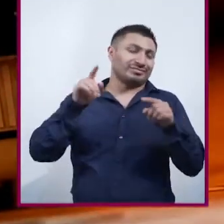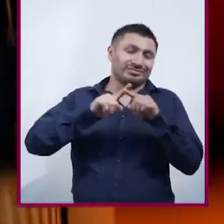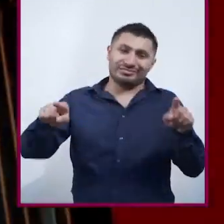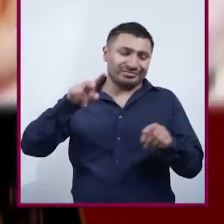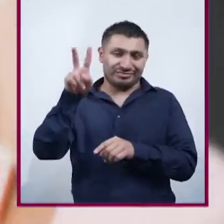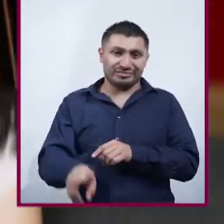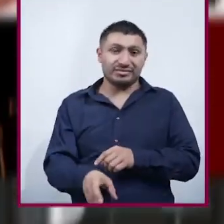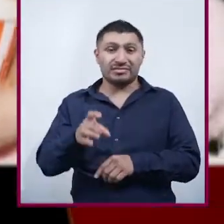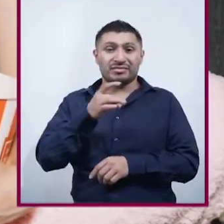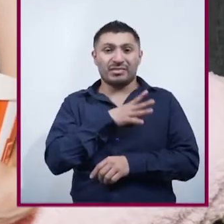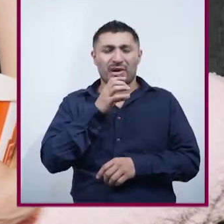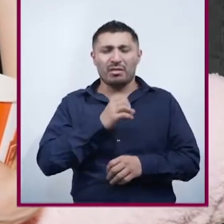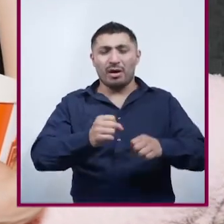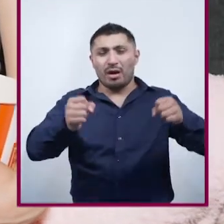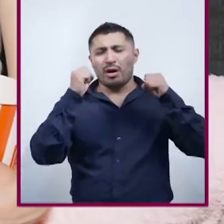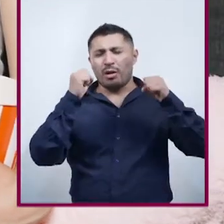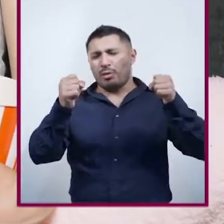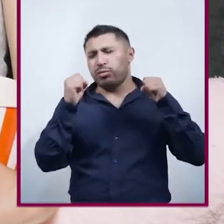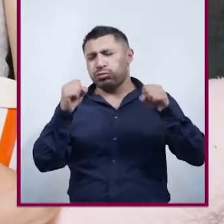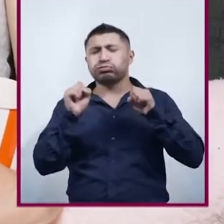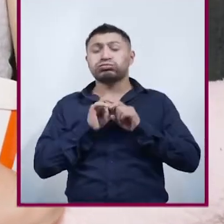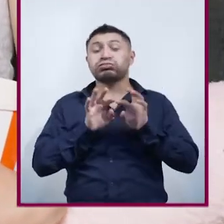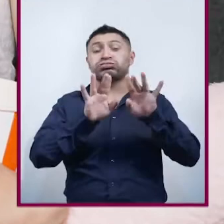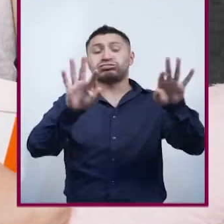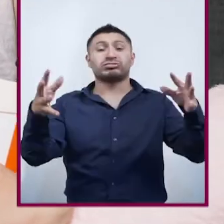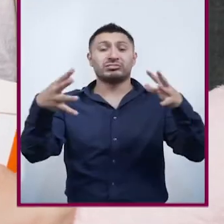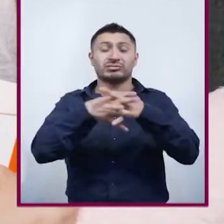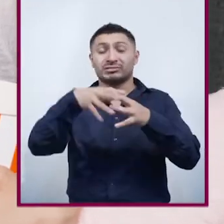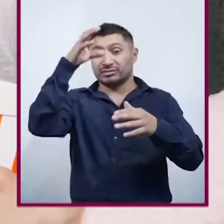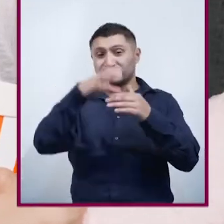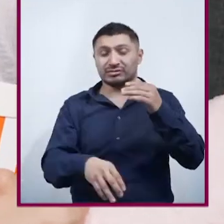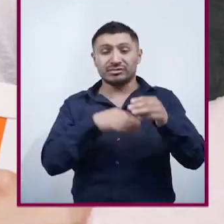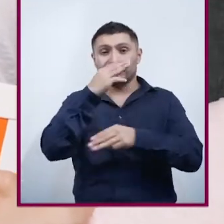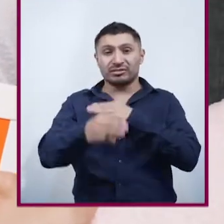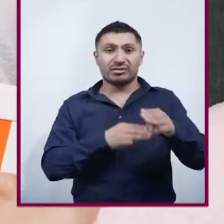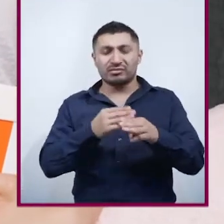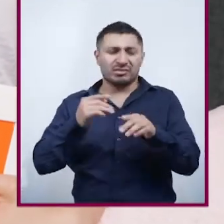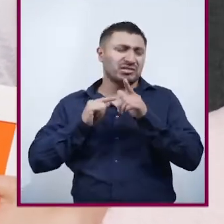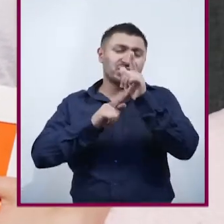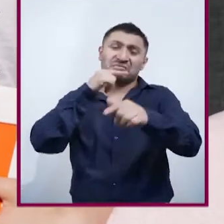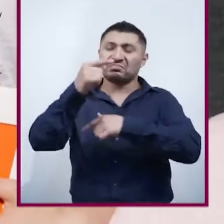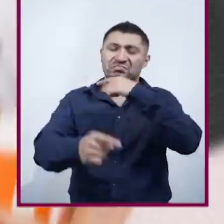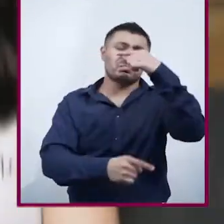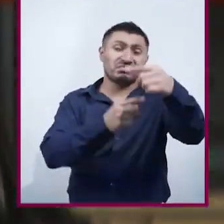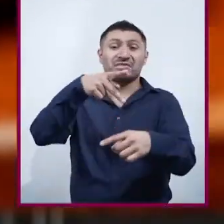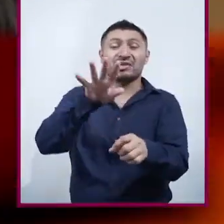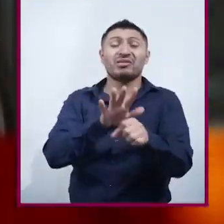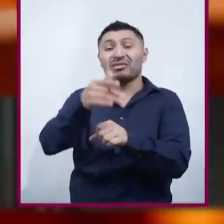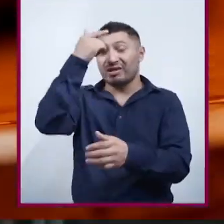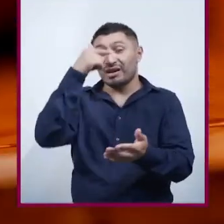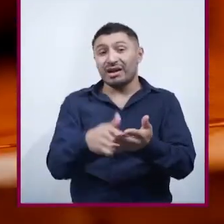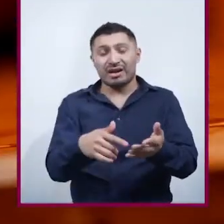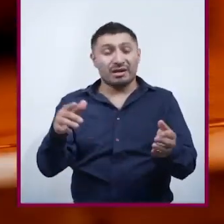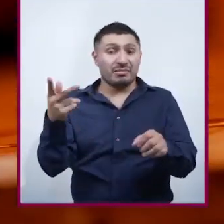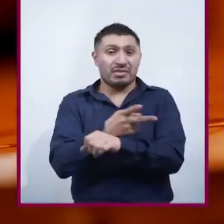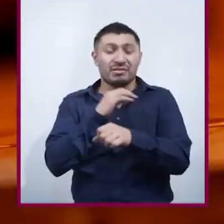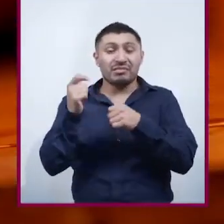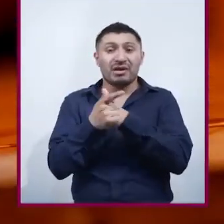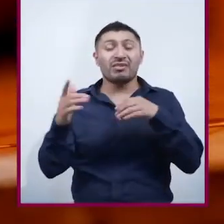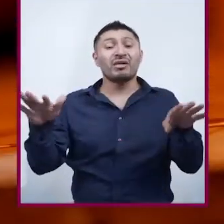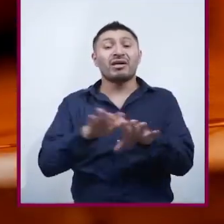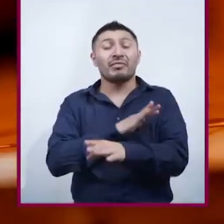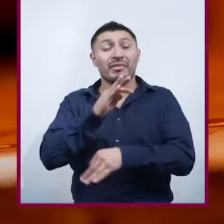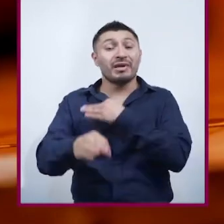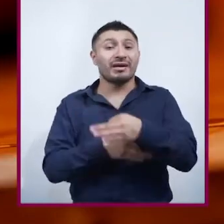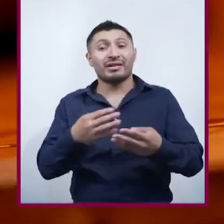con la realidad, el miedo se apoderó de la gente. La guerra finalizó y el mundo continuó girando, pero ¿qué crees? Pasó un suceso